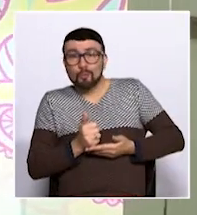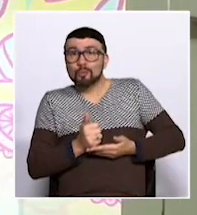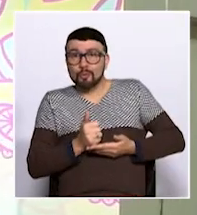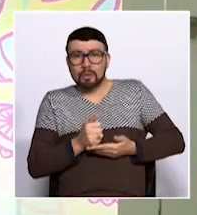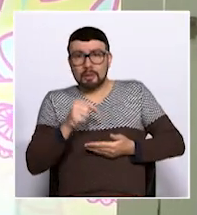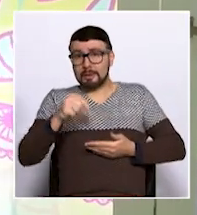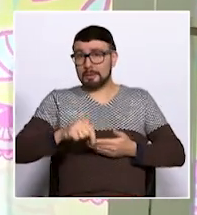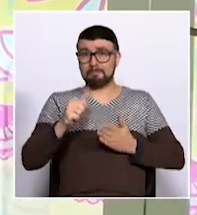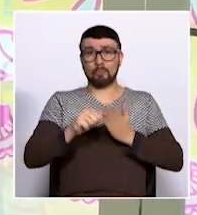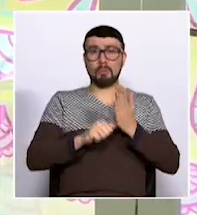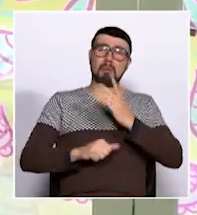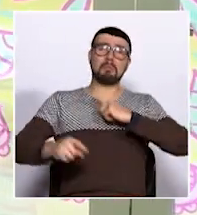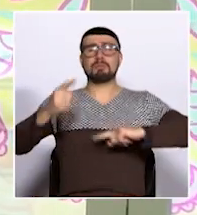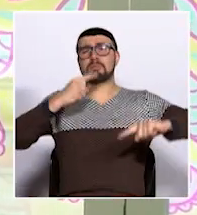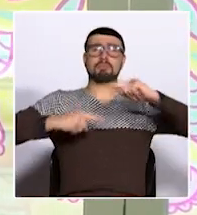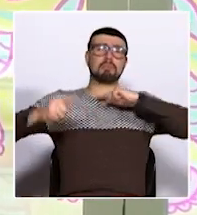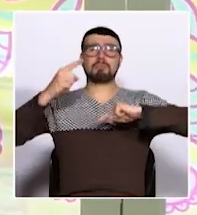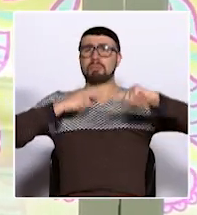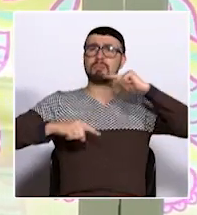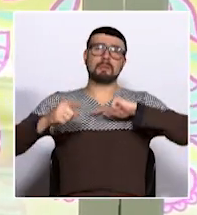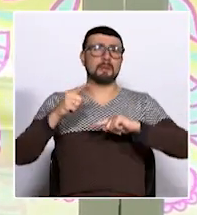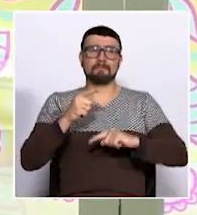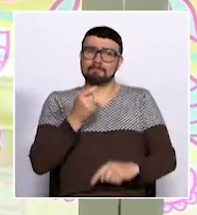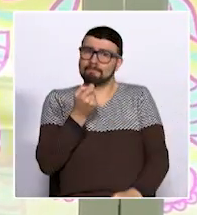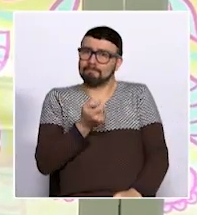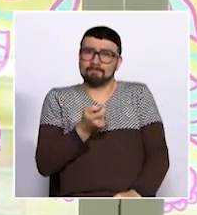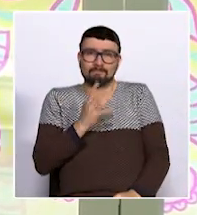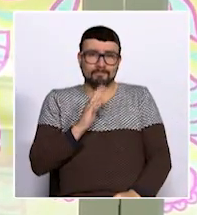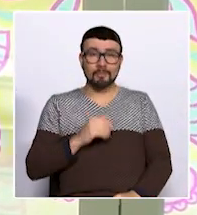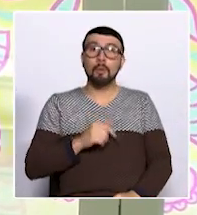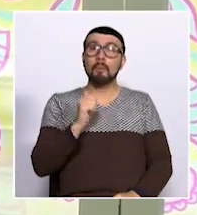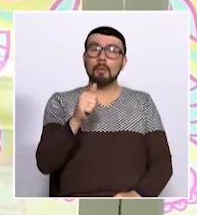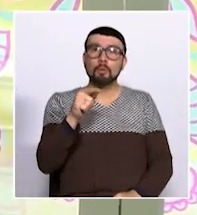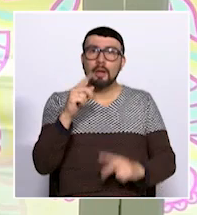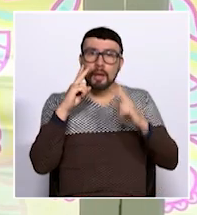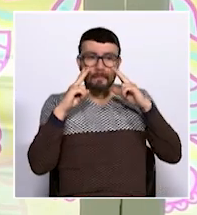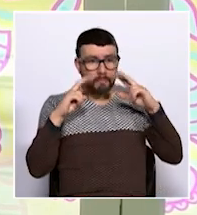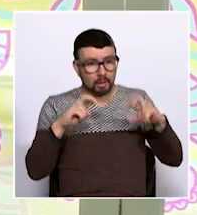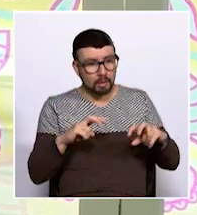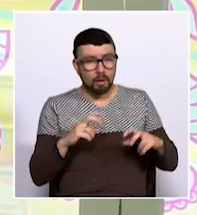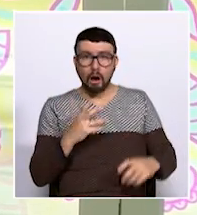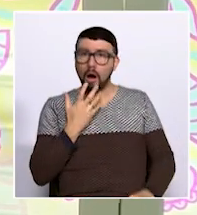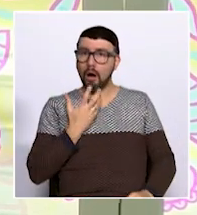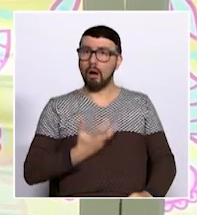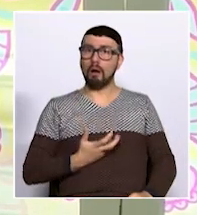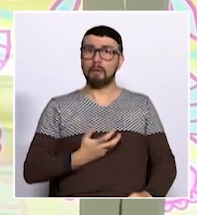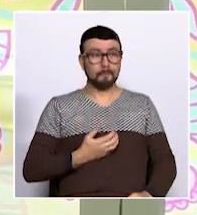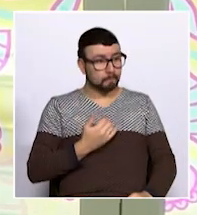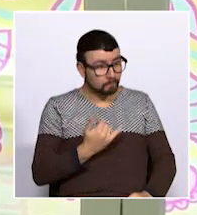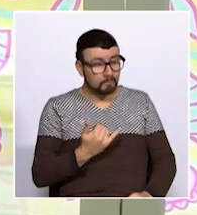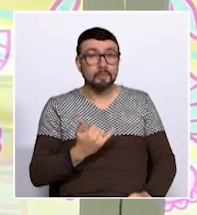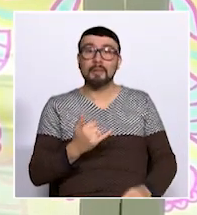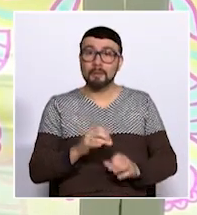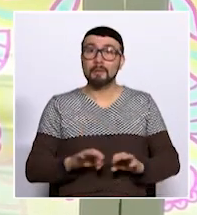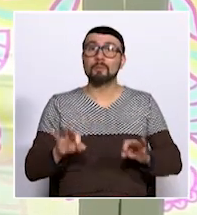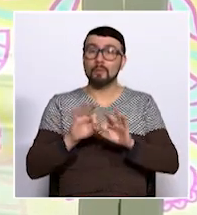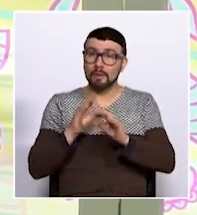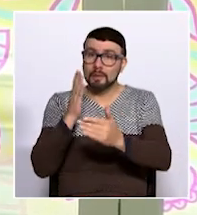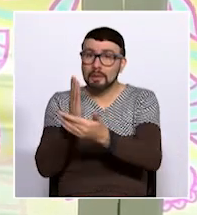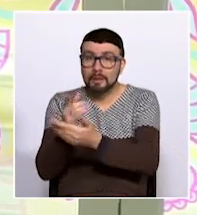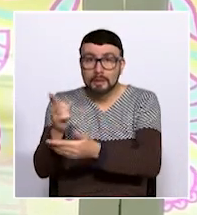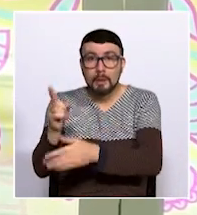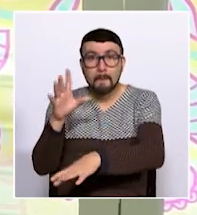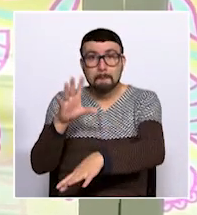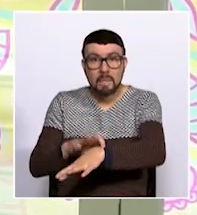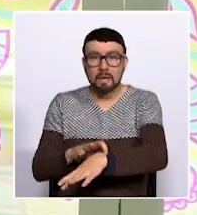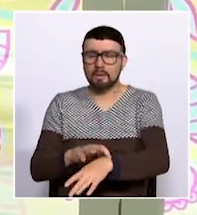muy cortos, pero que ustedes investiguen y se den cuenta que lo principal es ir a una consulta médica